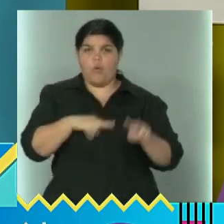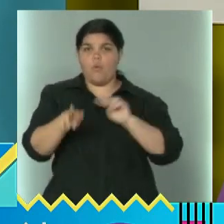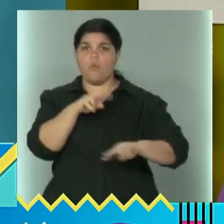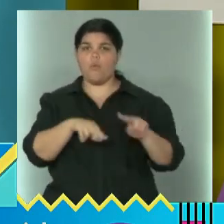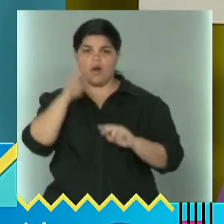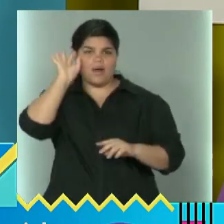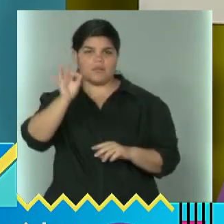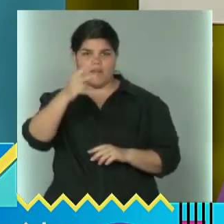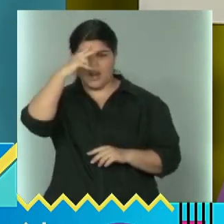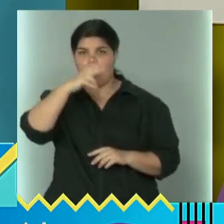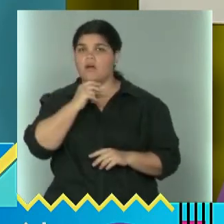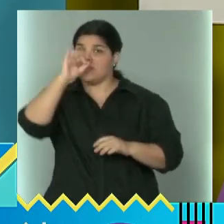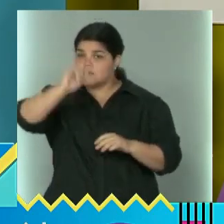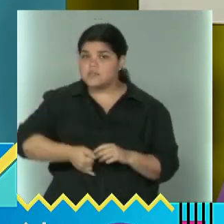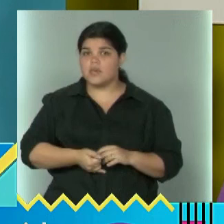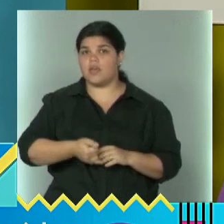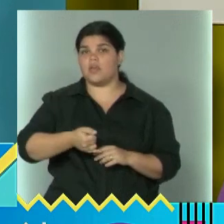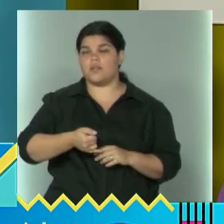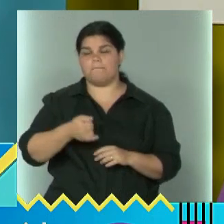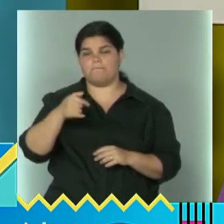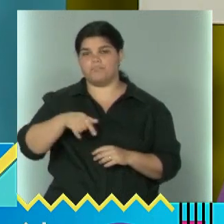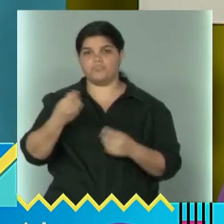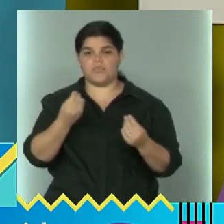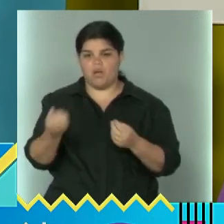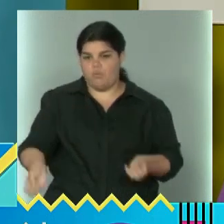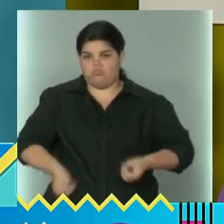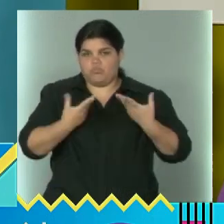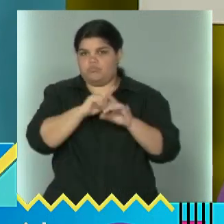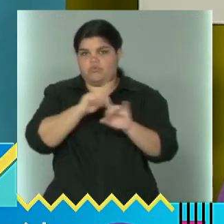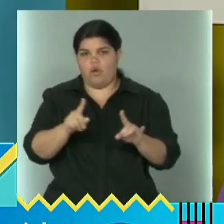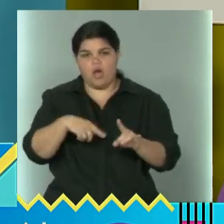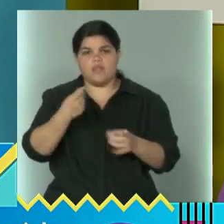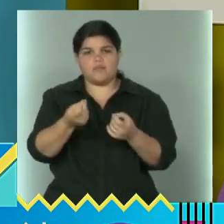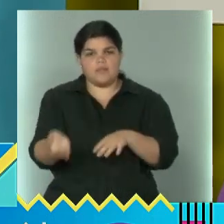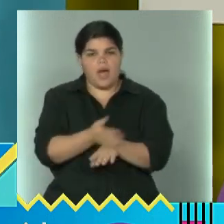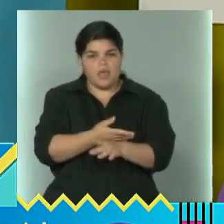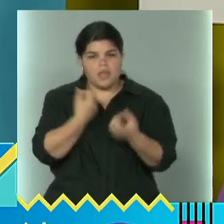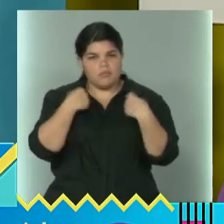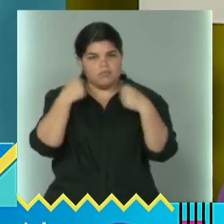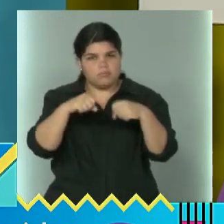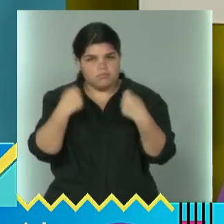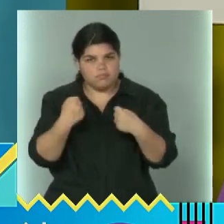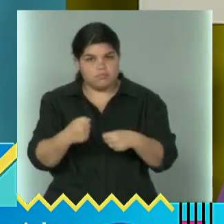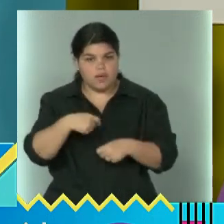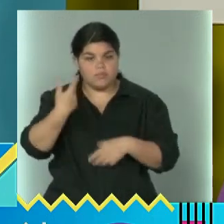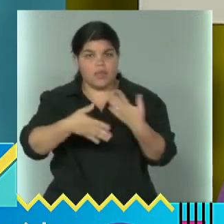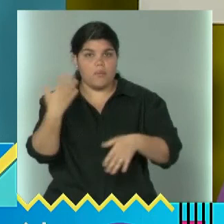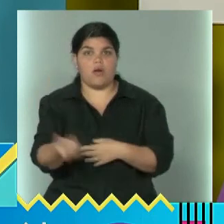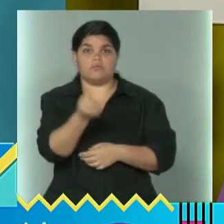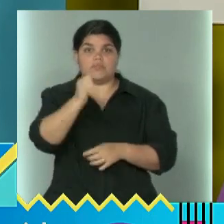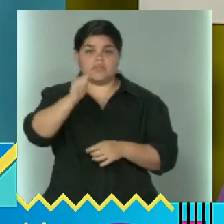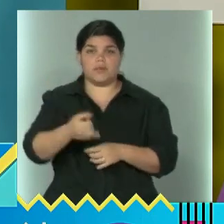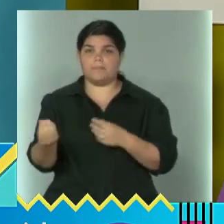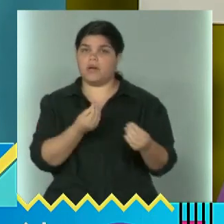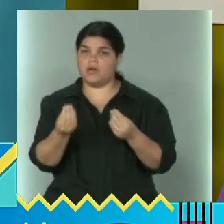ser consciente de eso, ¿no? De que no todo aparece de la nada, sino que hay que hacer un trabajo personal y en eso también para evitar